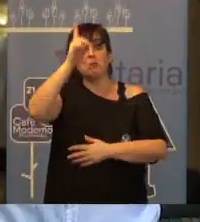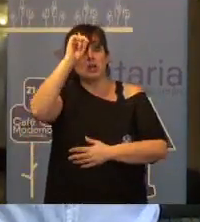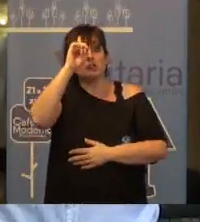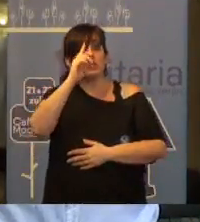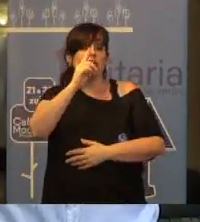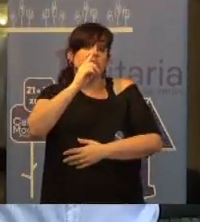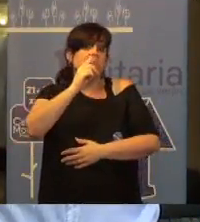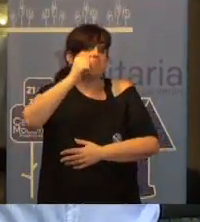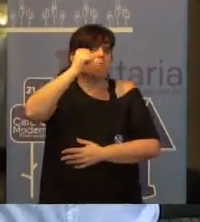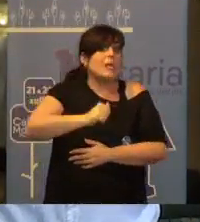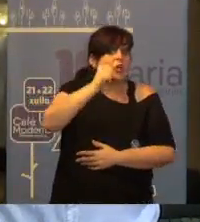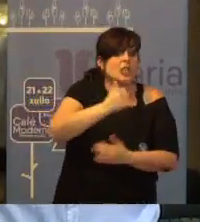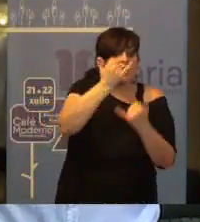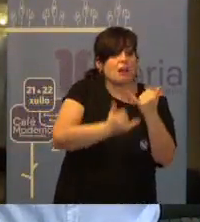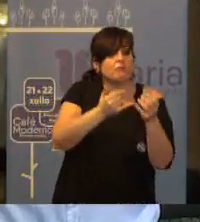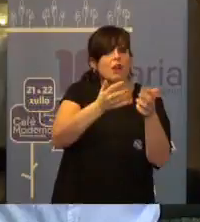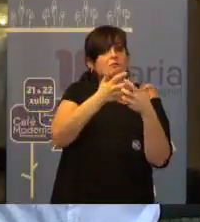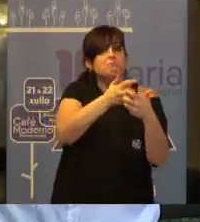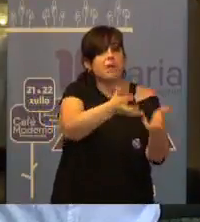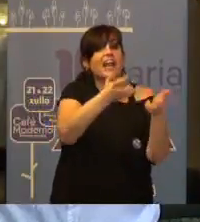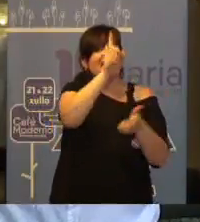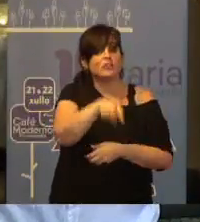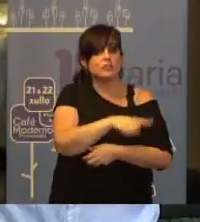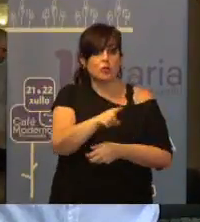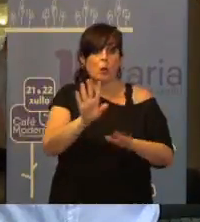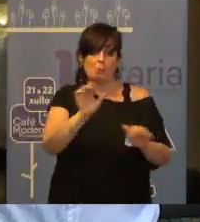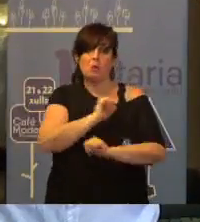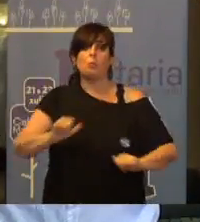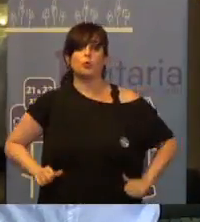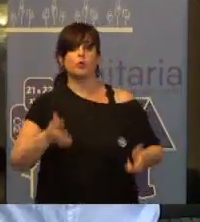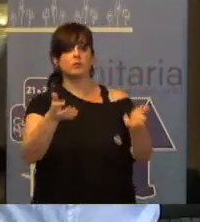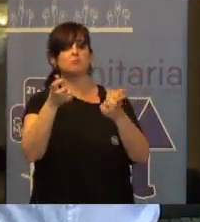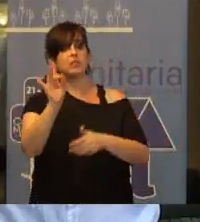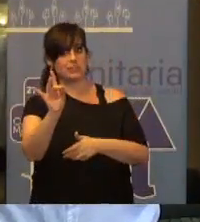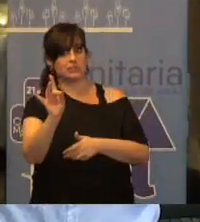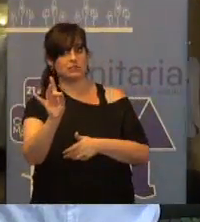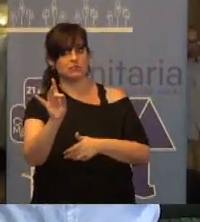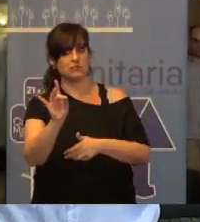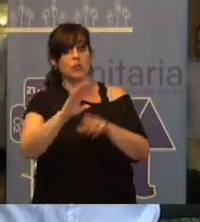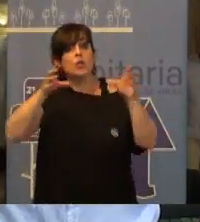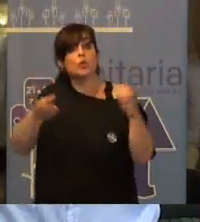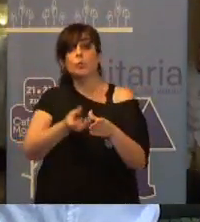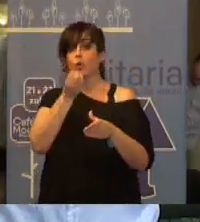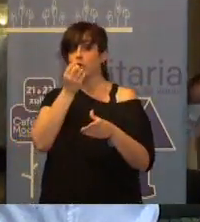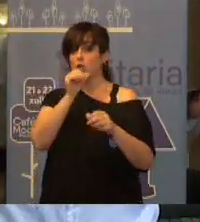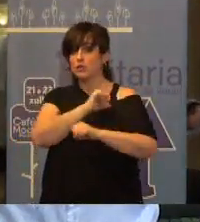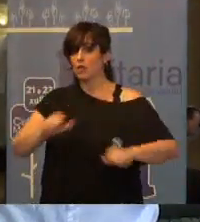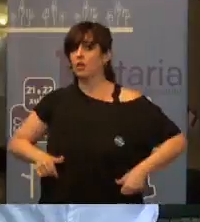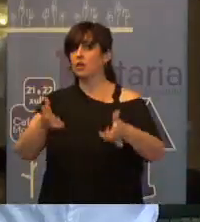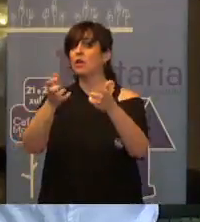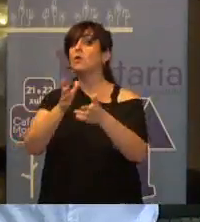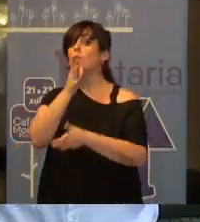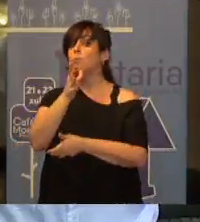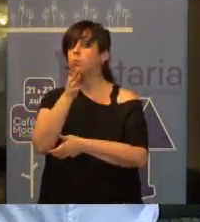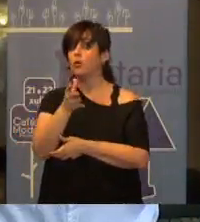Sánchez ganaría a batalla ou non, pero os portugueses ganárona. E por que a ganou o Partido Socialista Portugués? Bueno, ganouna,